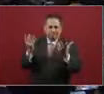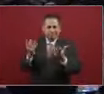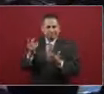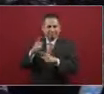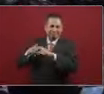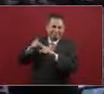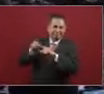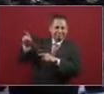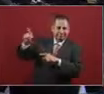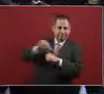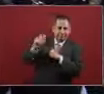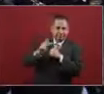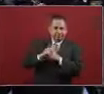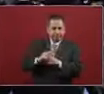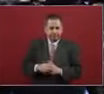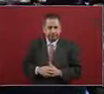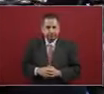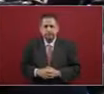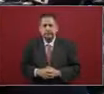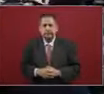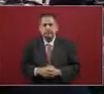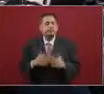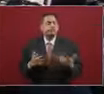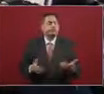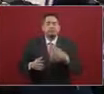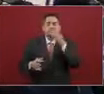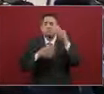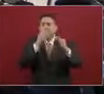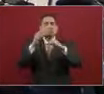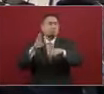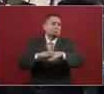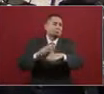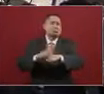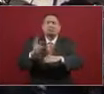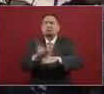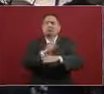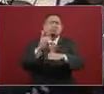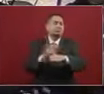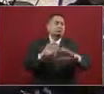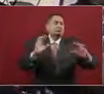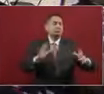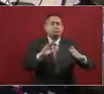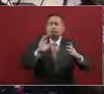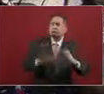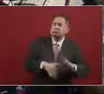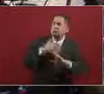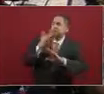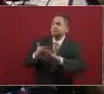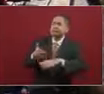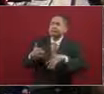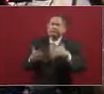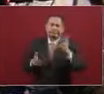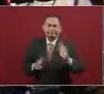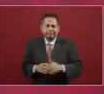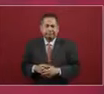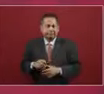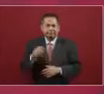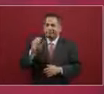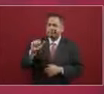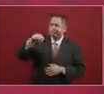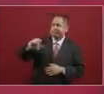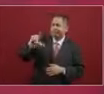¿no? A ver, se convoca en contra de Andrés Manuel